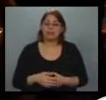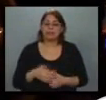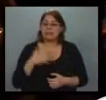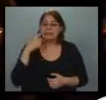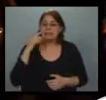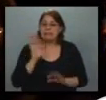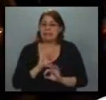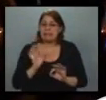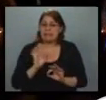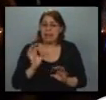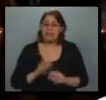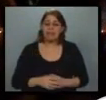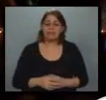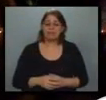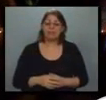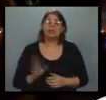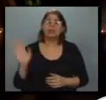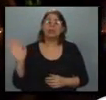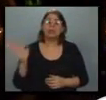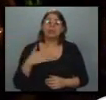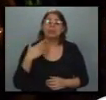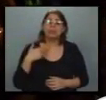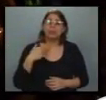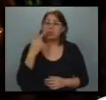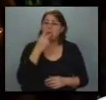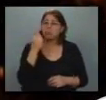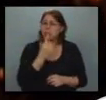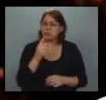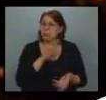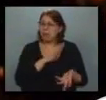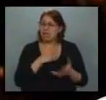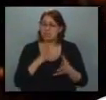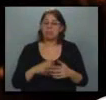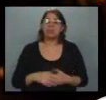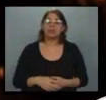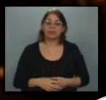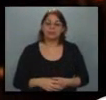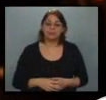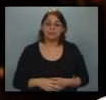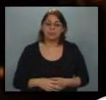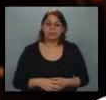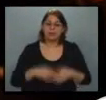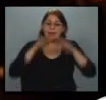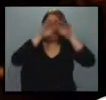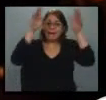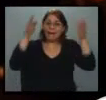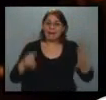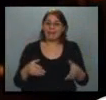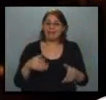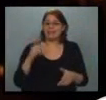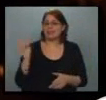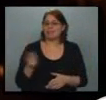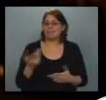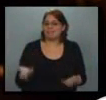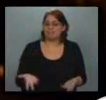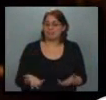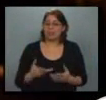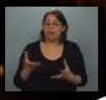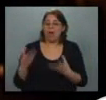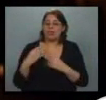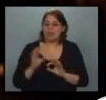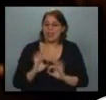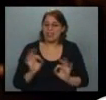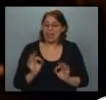hubo un forcejeo mínimo. Es decir, todo ocurrió en menos de 2 minutos, con lo cual ya esas garitas no sirven como método